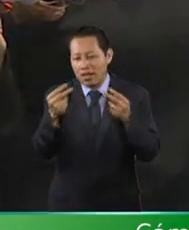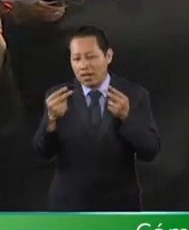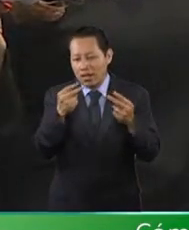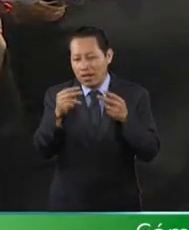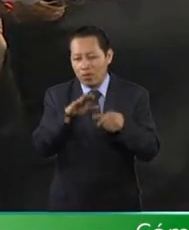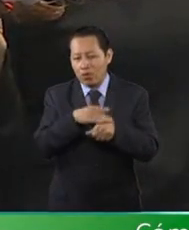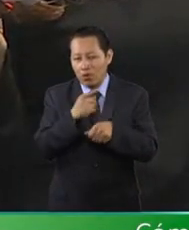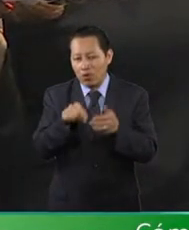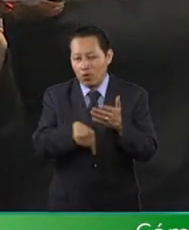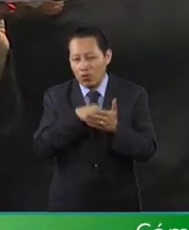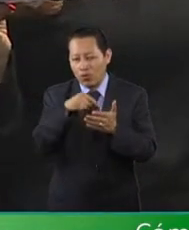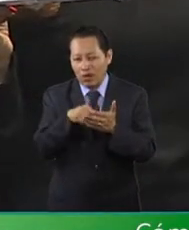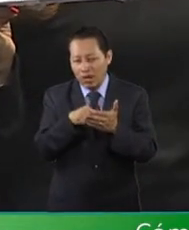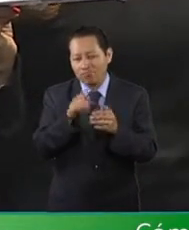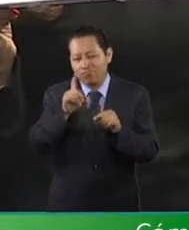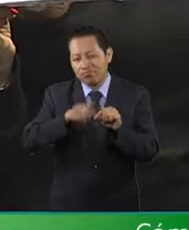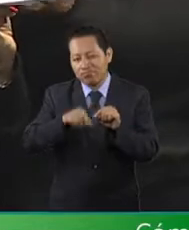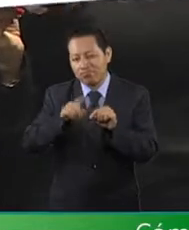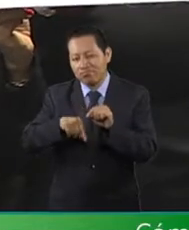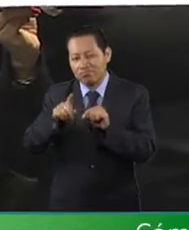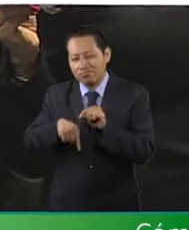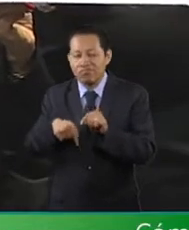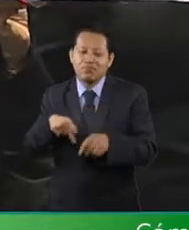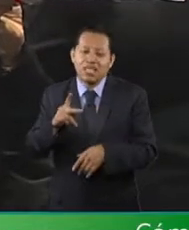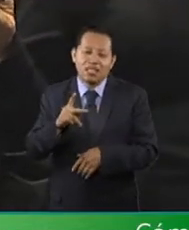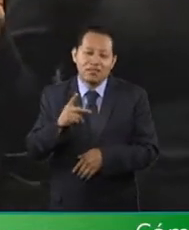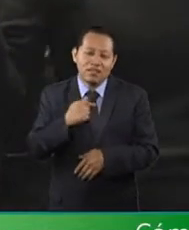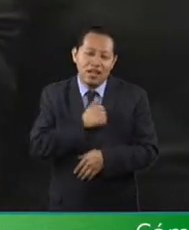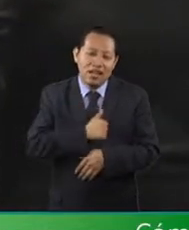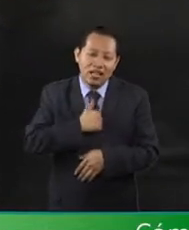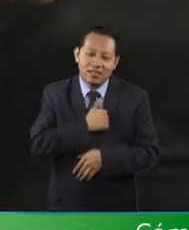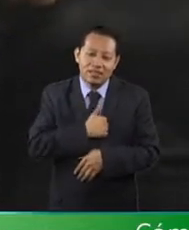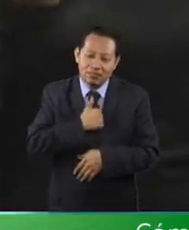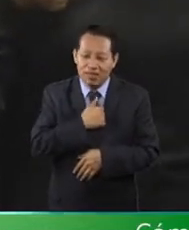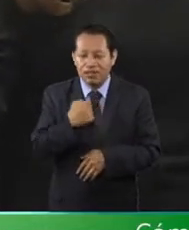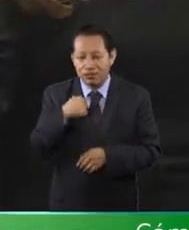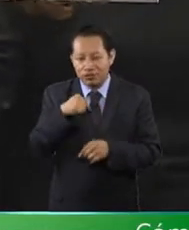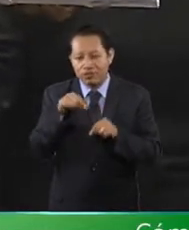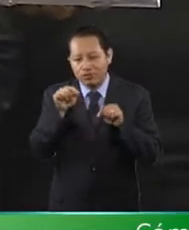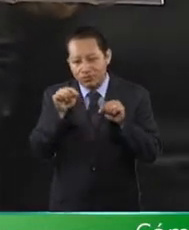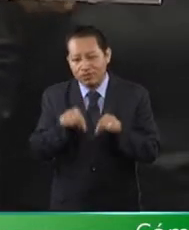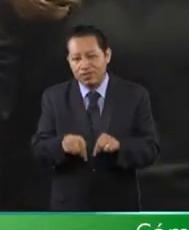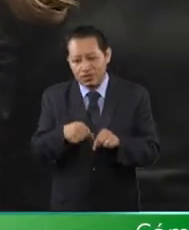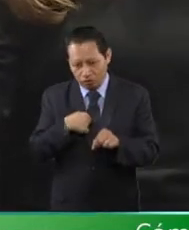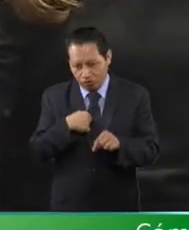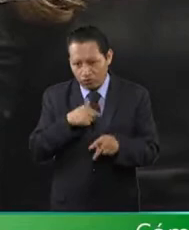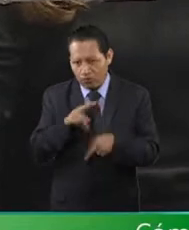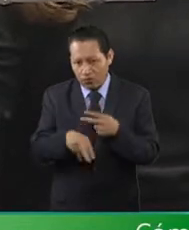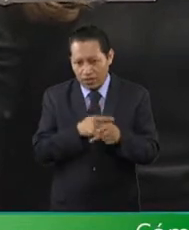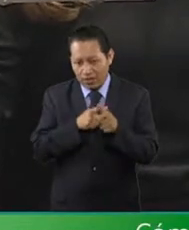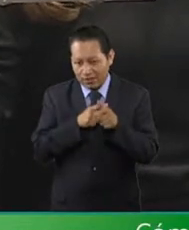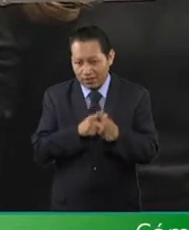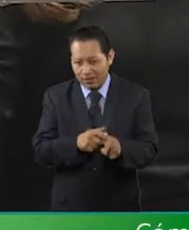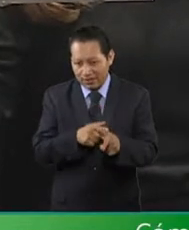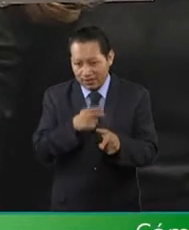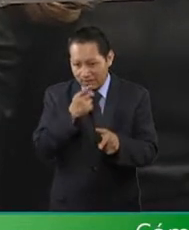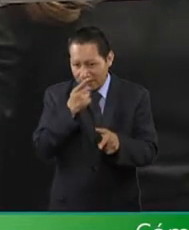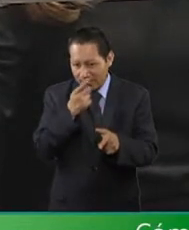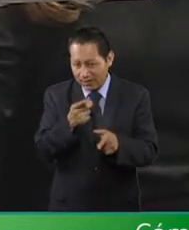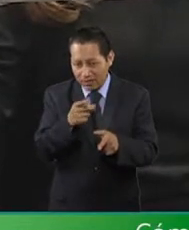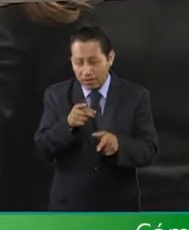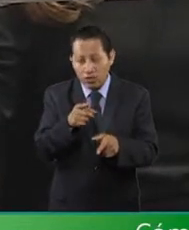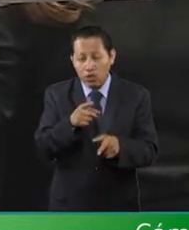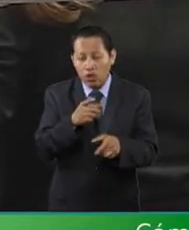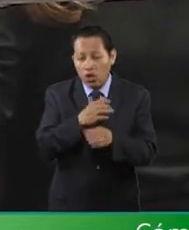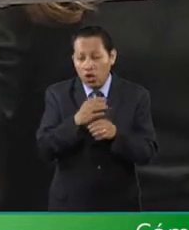espacios públicos pero para su desgracia aquí estoy y aquí voy a seguir diciendo las cosas que